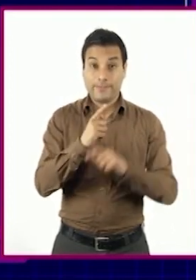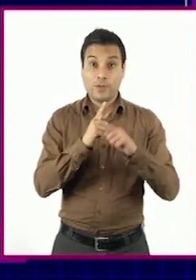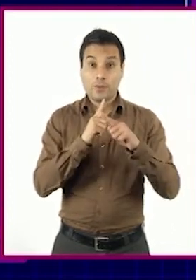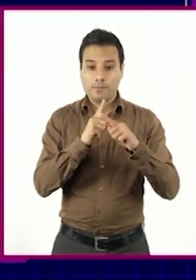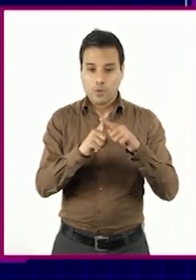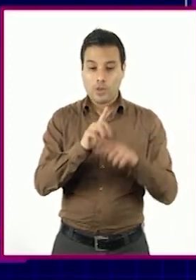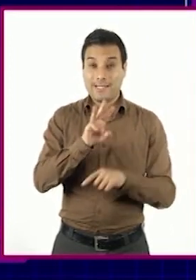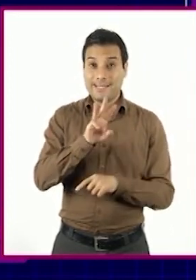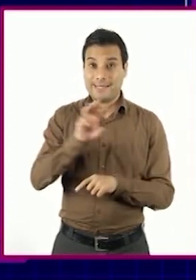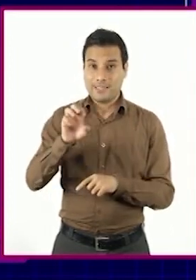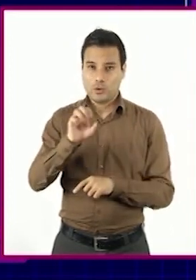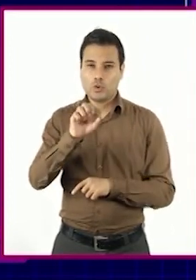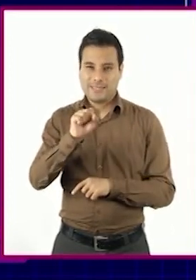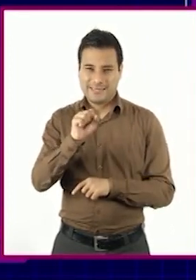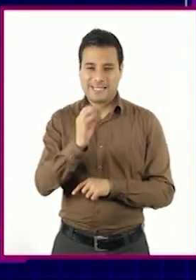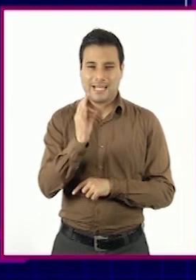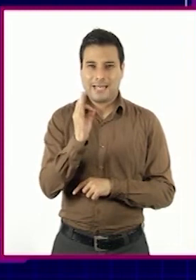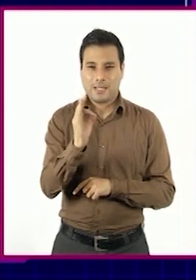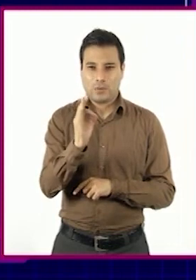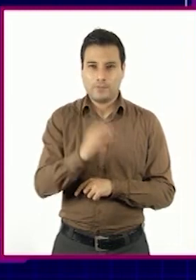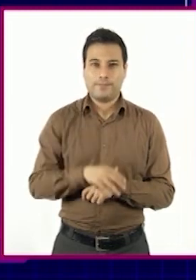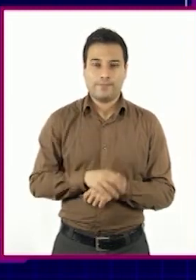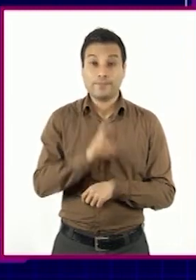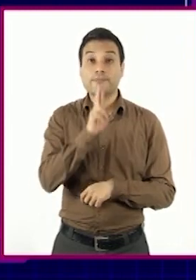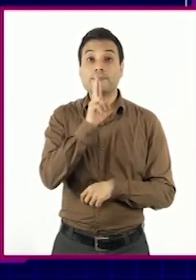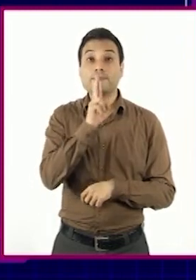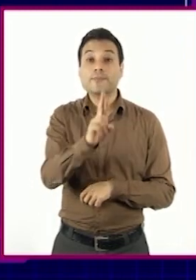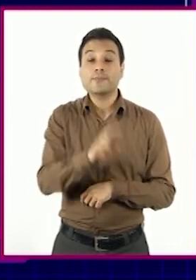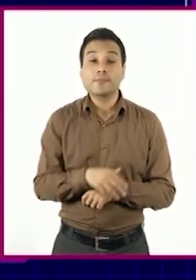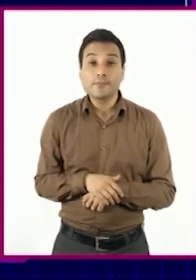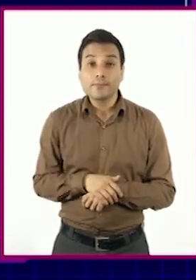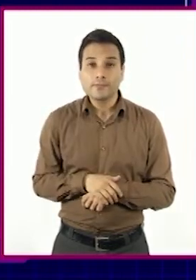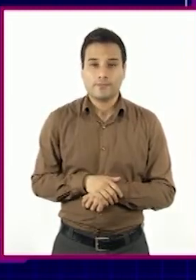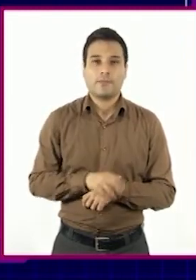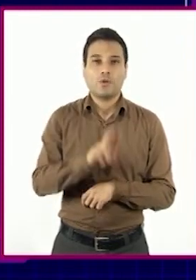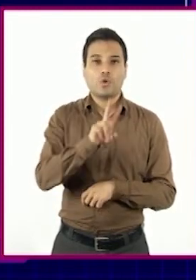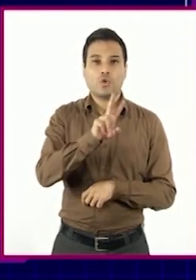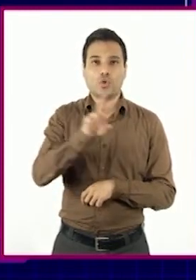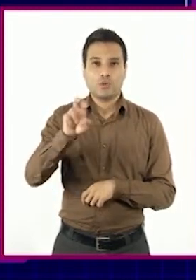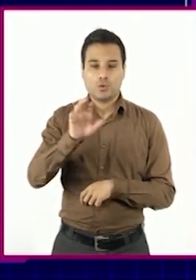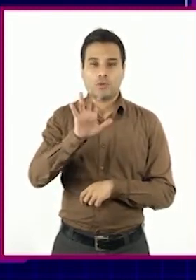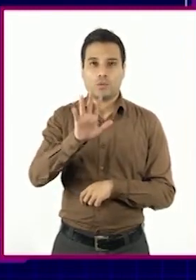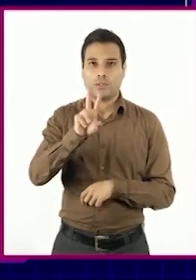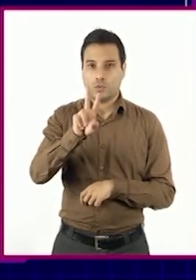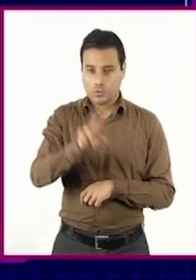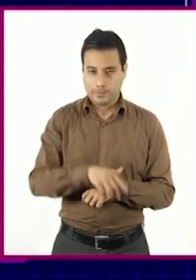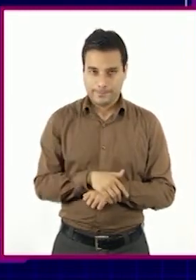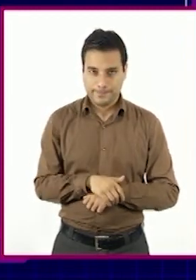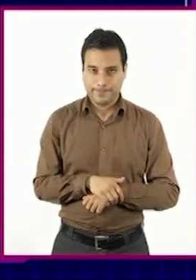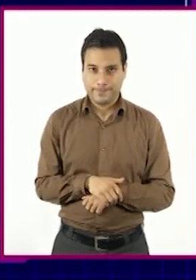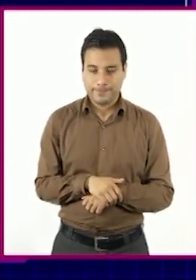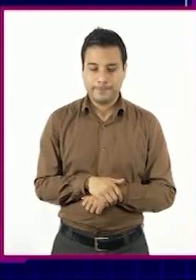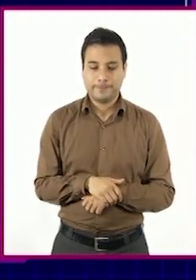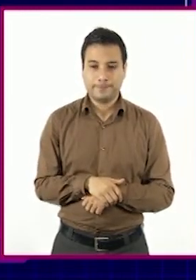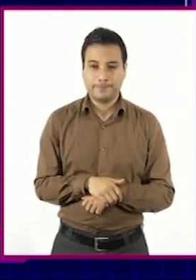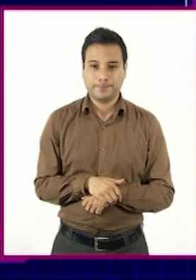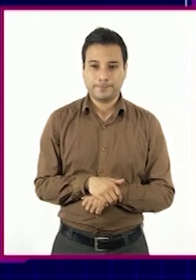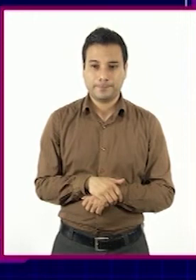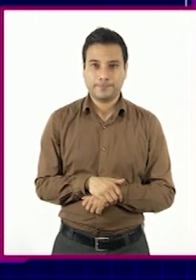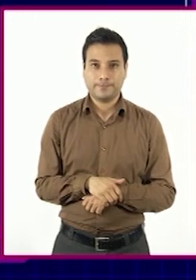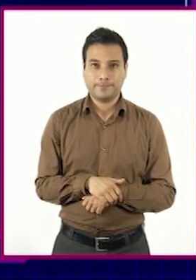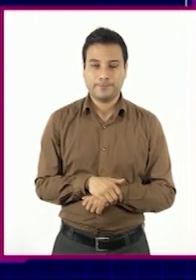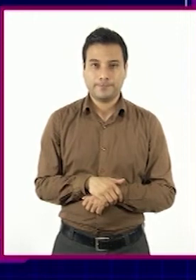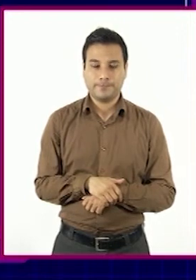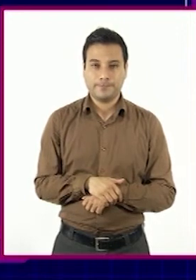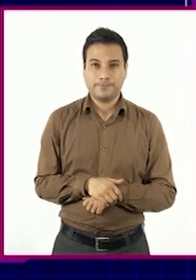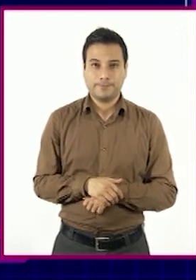por 360 grados y la abertura del ángulo es de 252 grados. Para calcular el